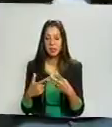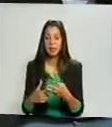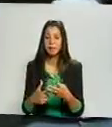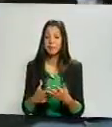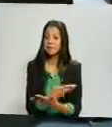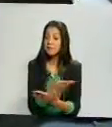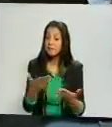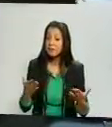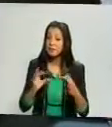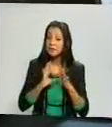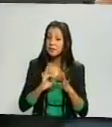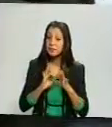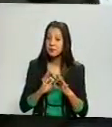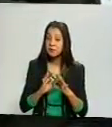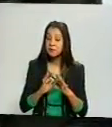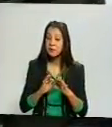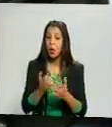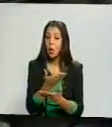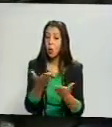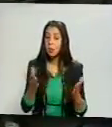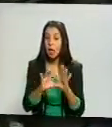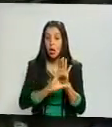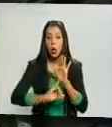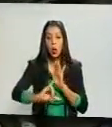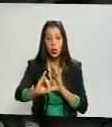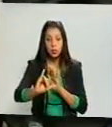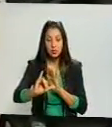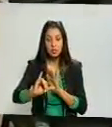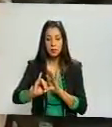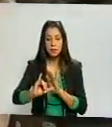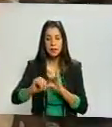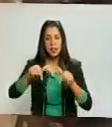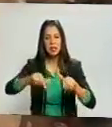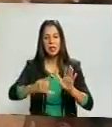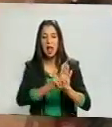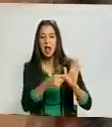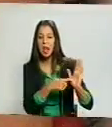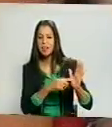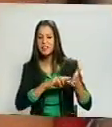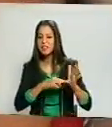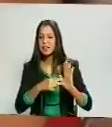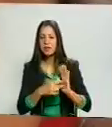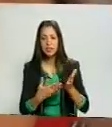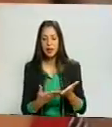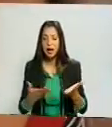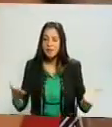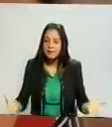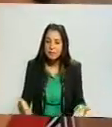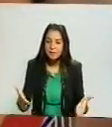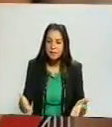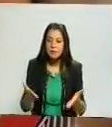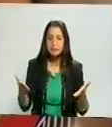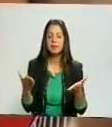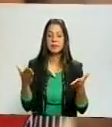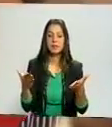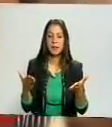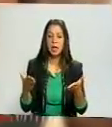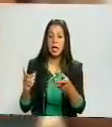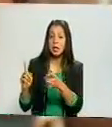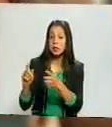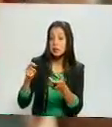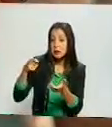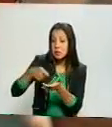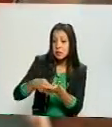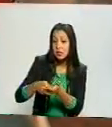Camaradas de la Asamblea Nacional Constituyente, esta ley va a permitir el impulso de las